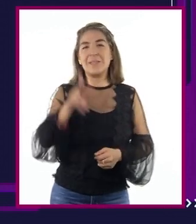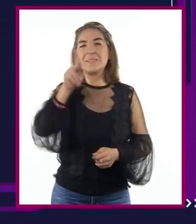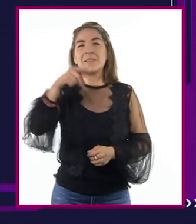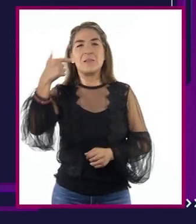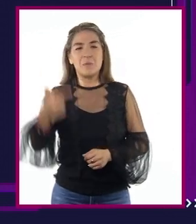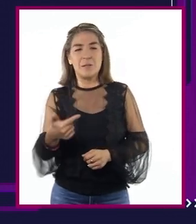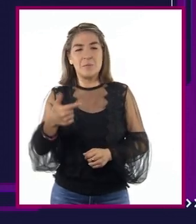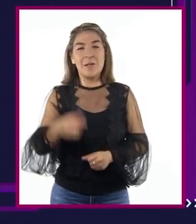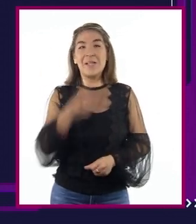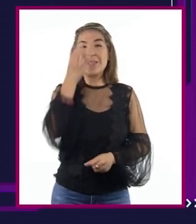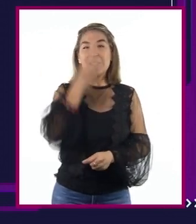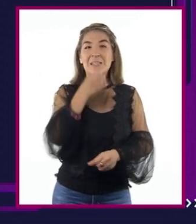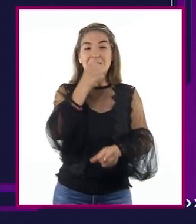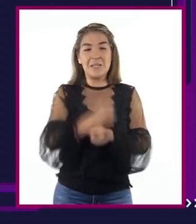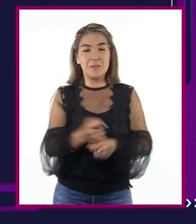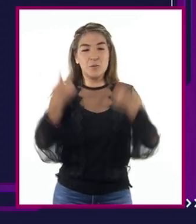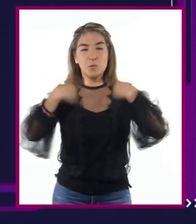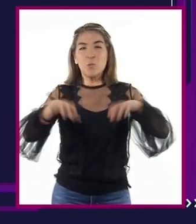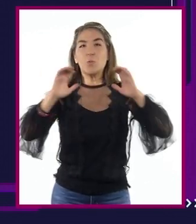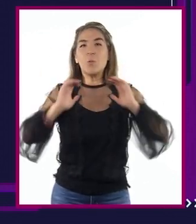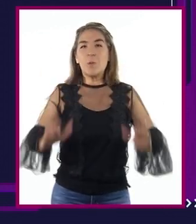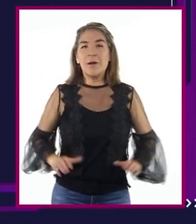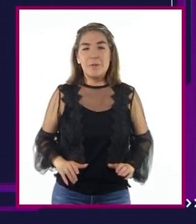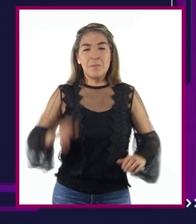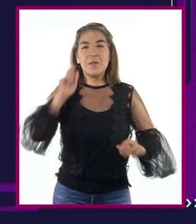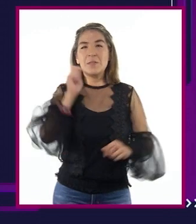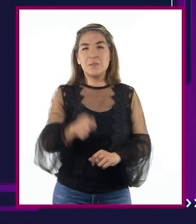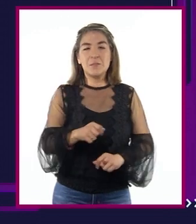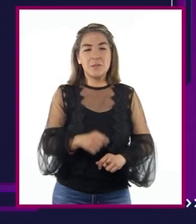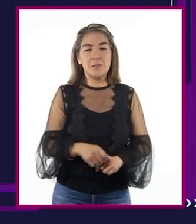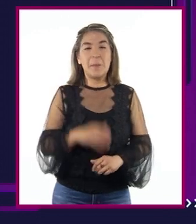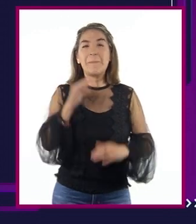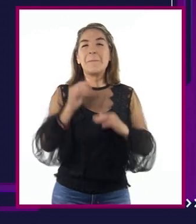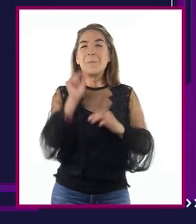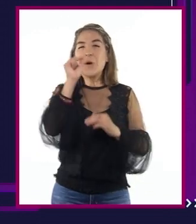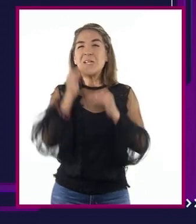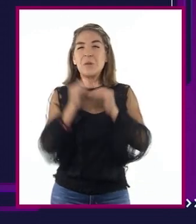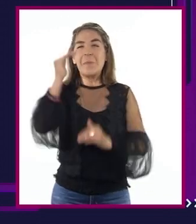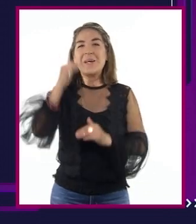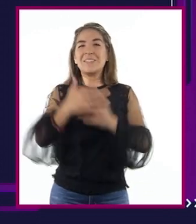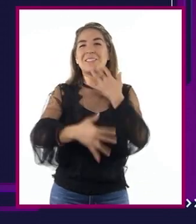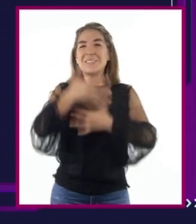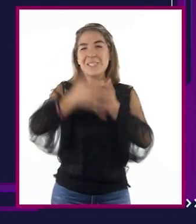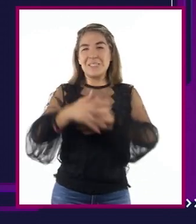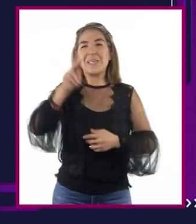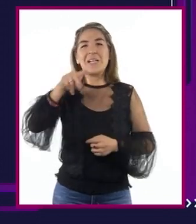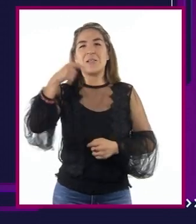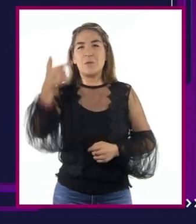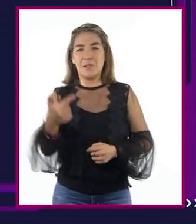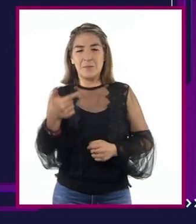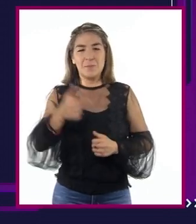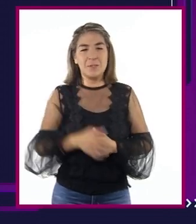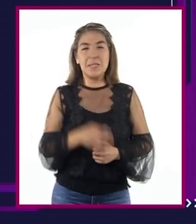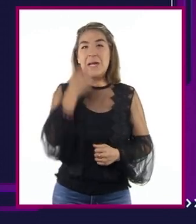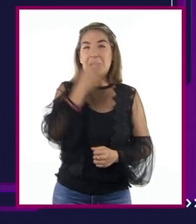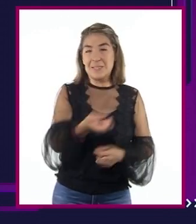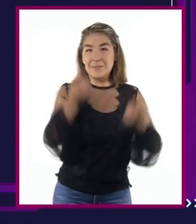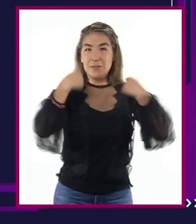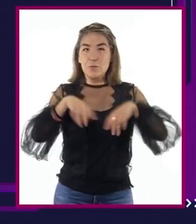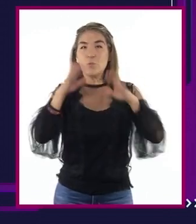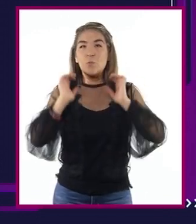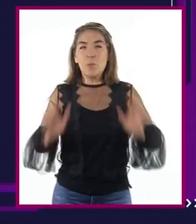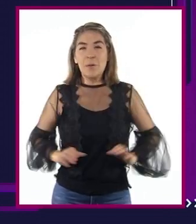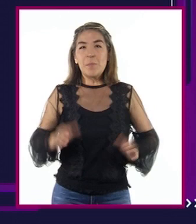A los 3 años, la masa corporal fue de un poco más de 15 kilogramos. Dicha masa